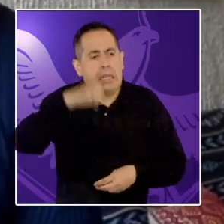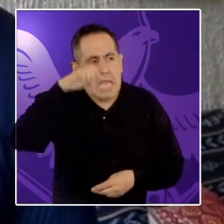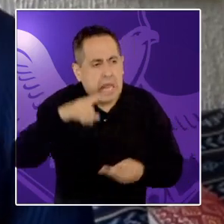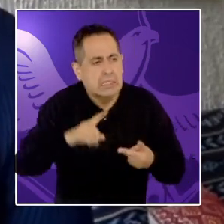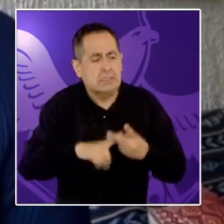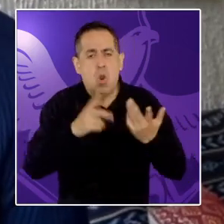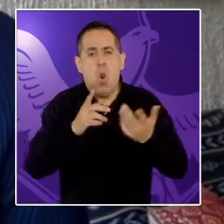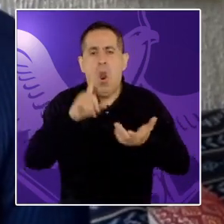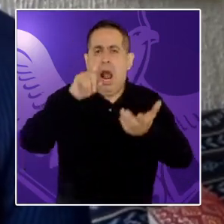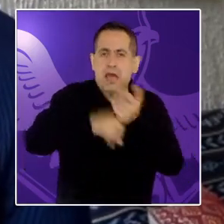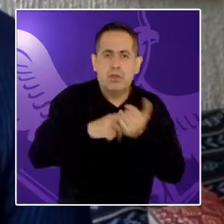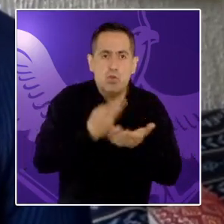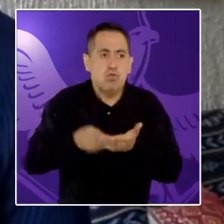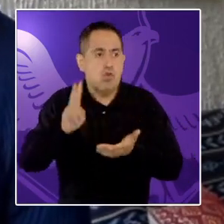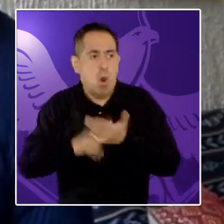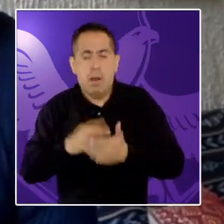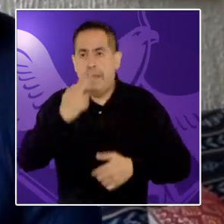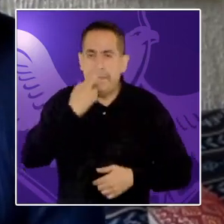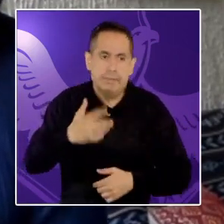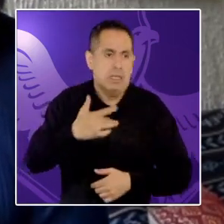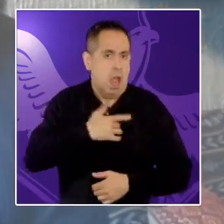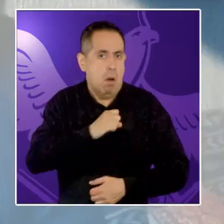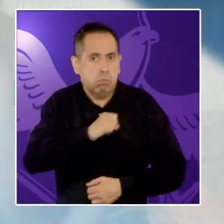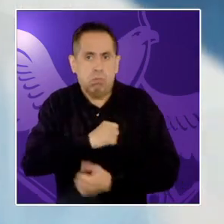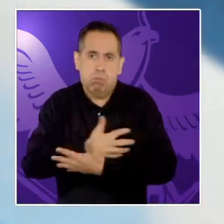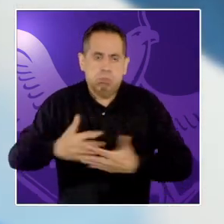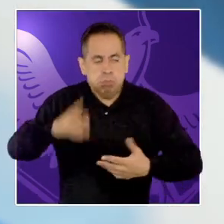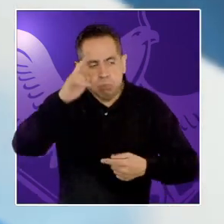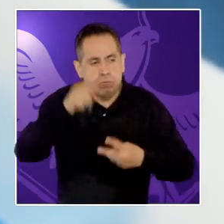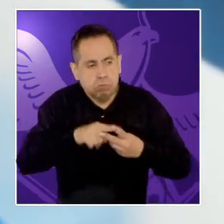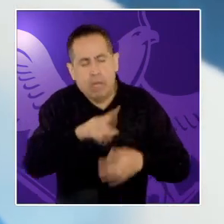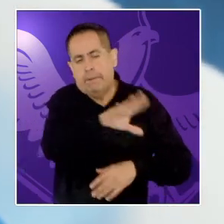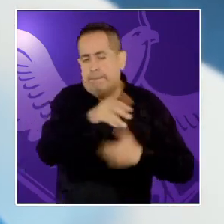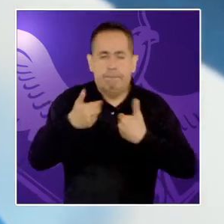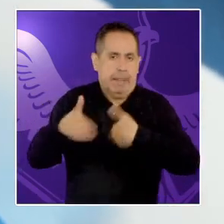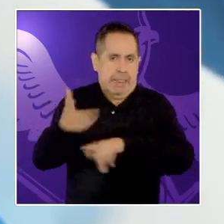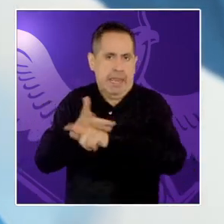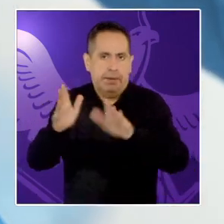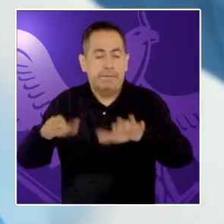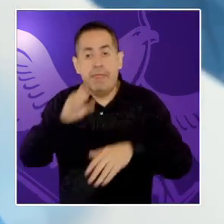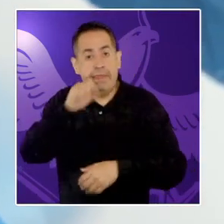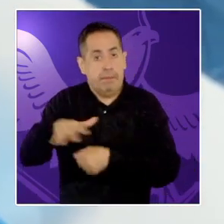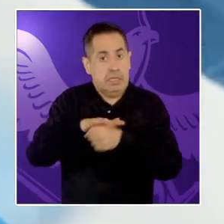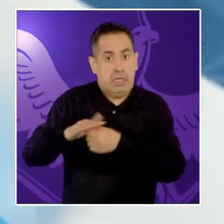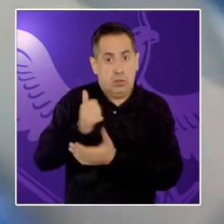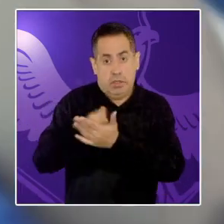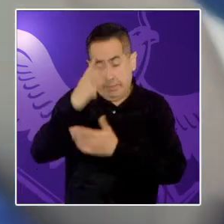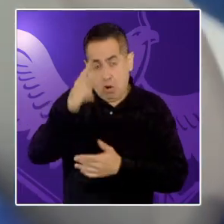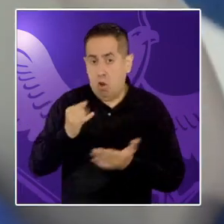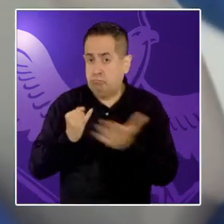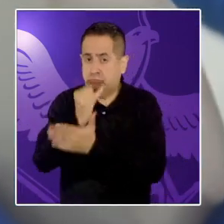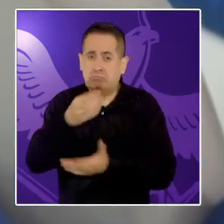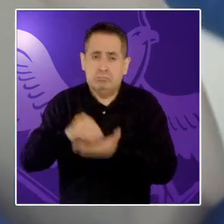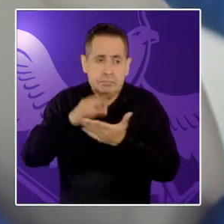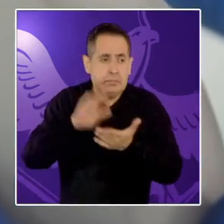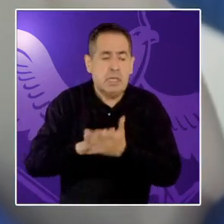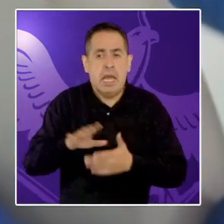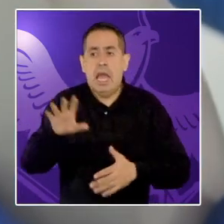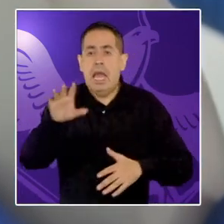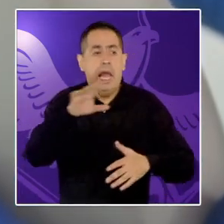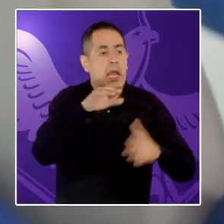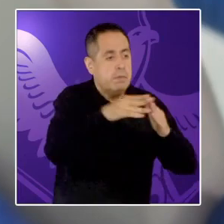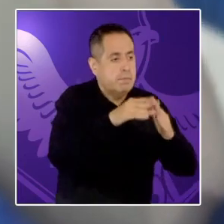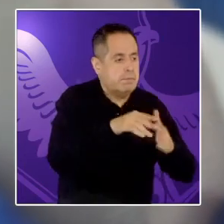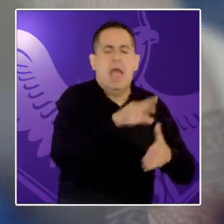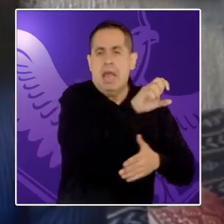y la presencia de condiciones de comorbilidad como la diabetes y la hipertensión. También desde el Poder Judicial local se determinó